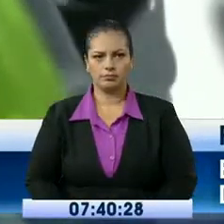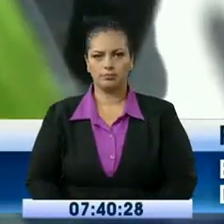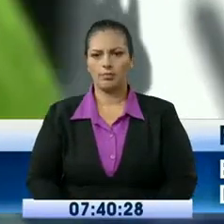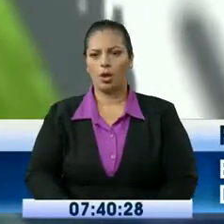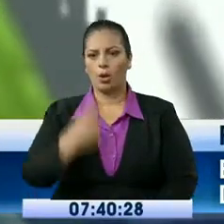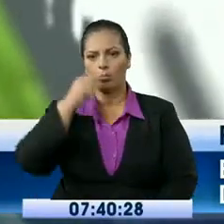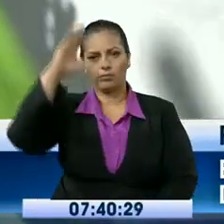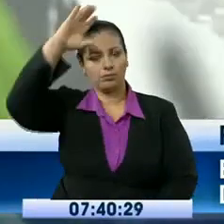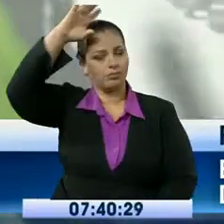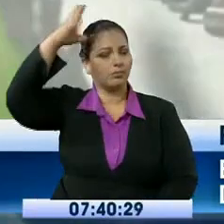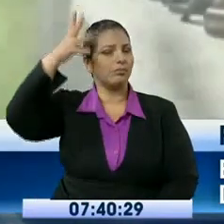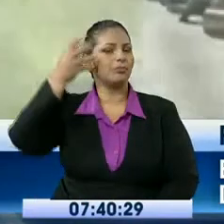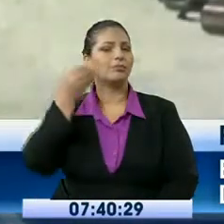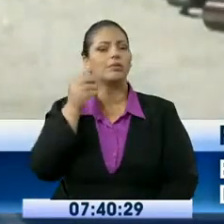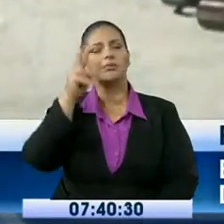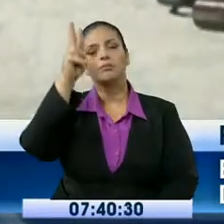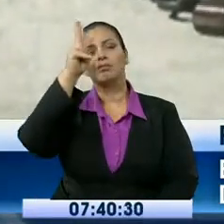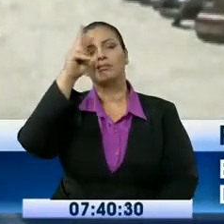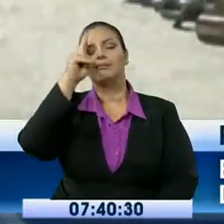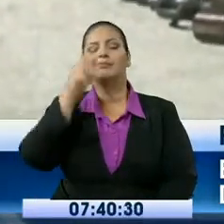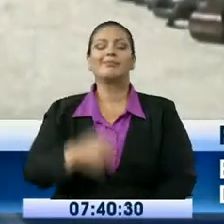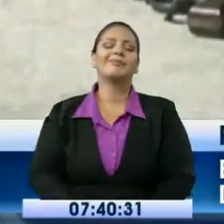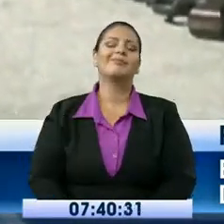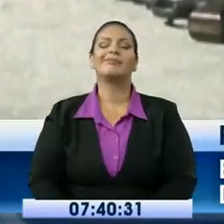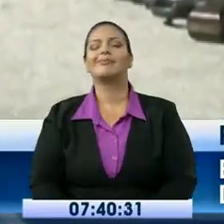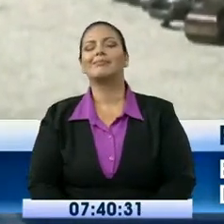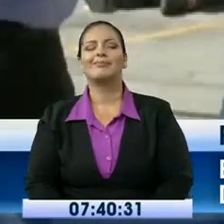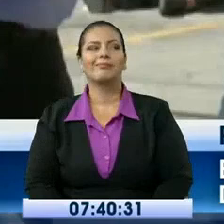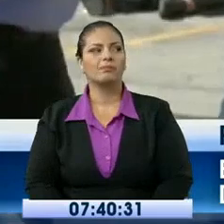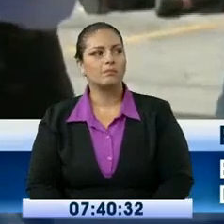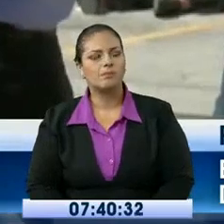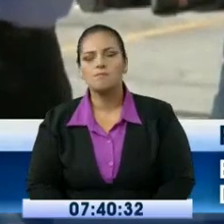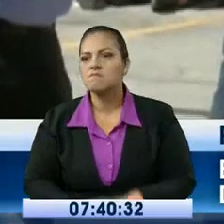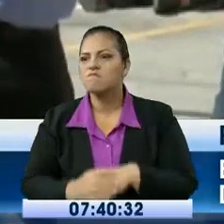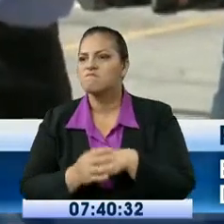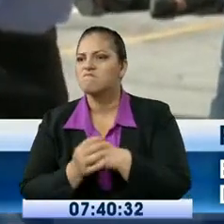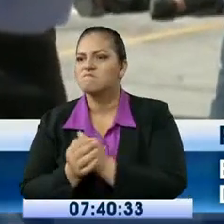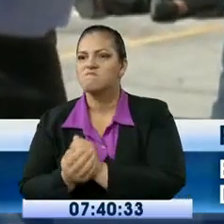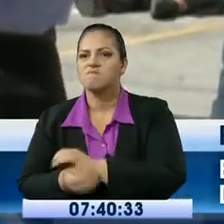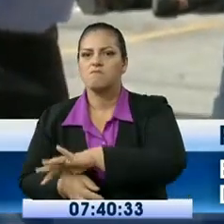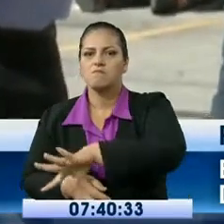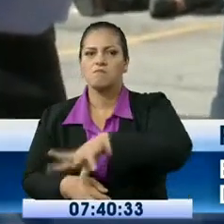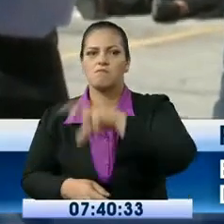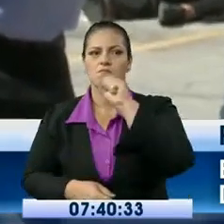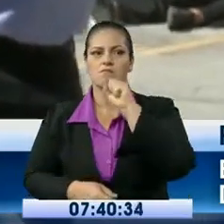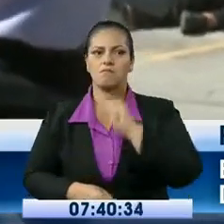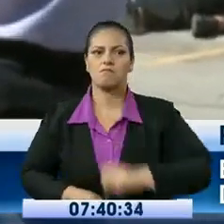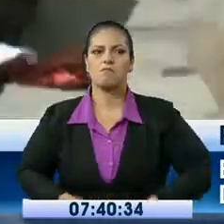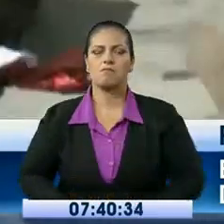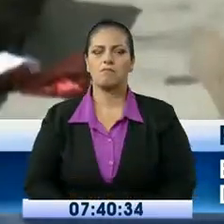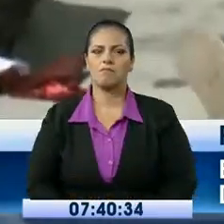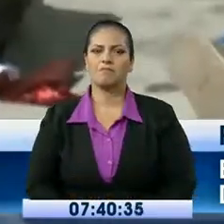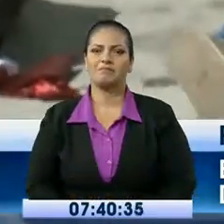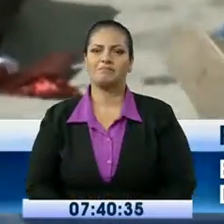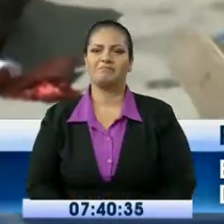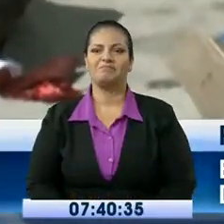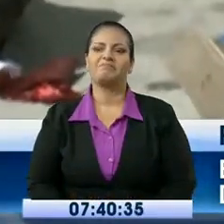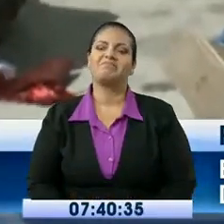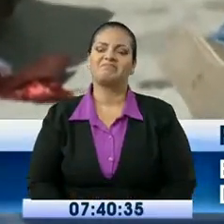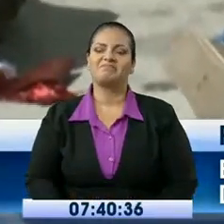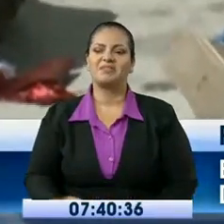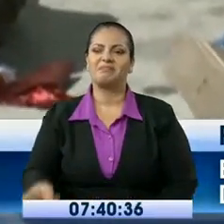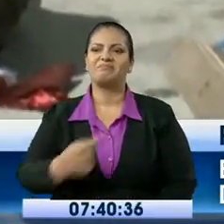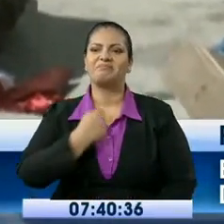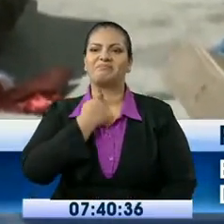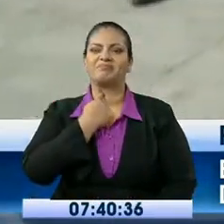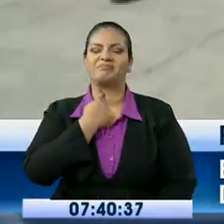navideño como fingiendo ser papá noel quiso irse con las fundas o elegantes buscaron sorprender con su pinta pero esta vez se les acabó la suerte se